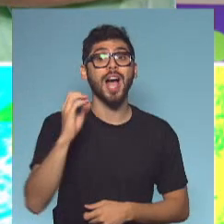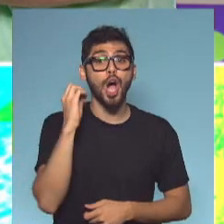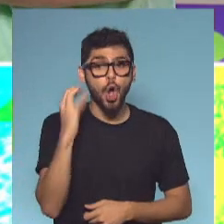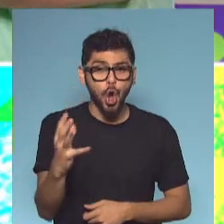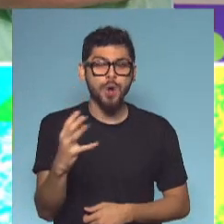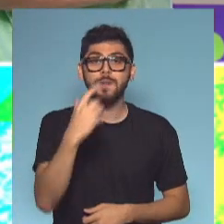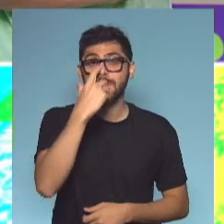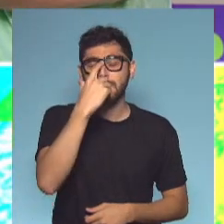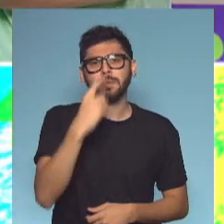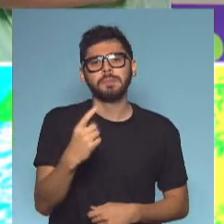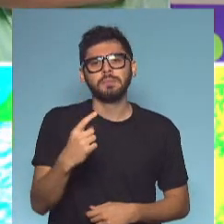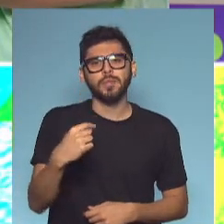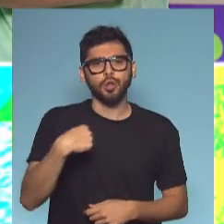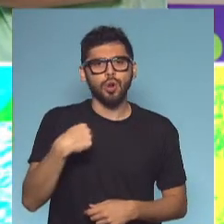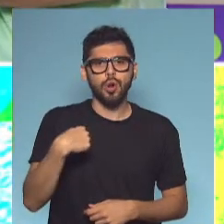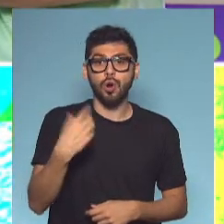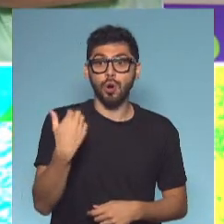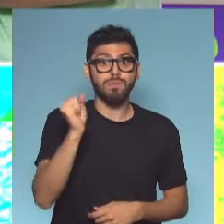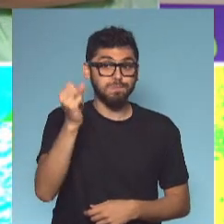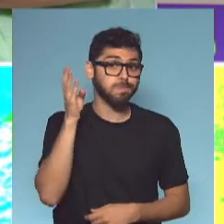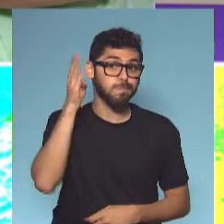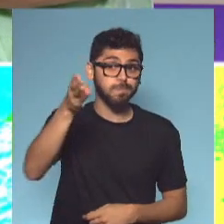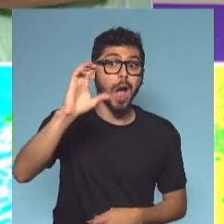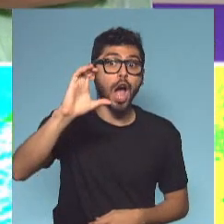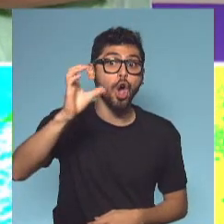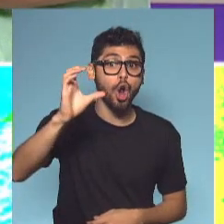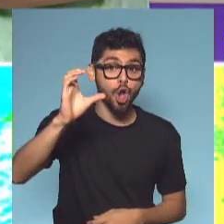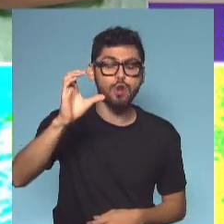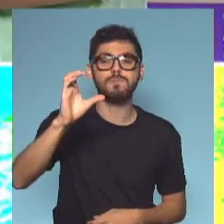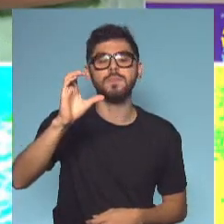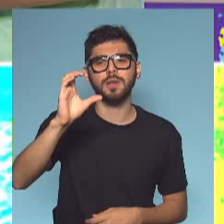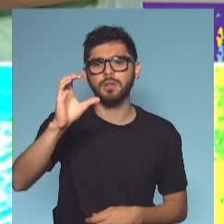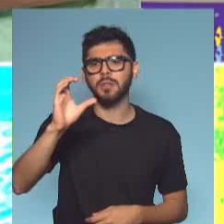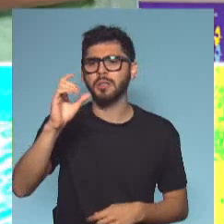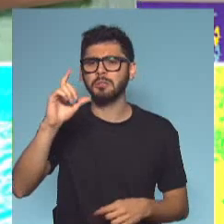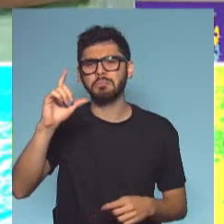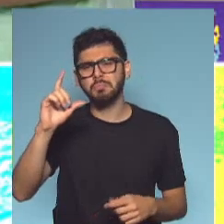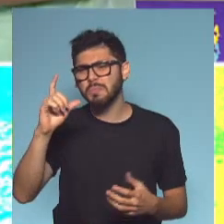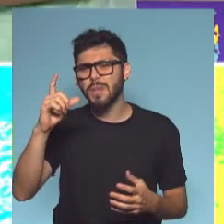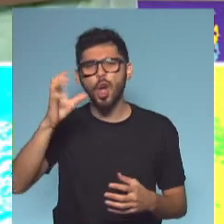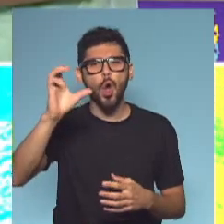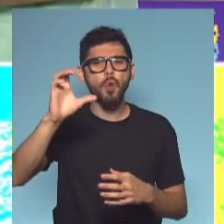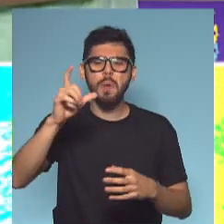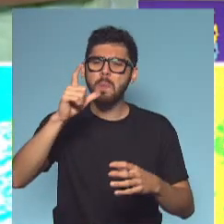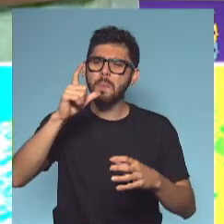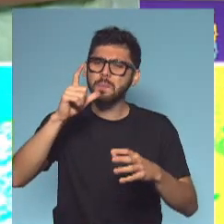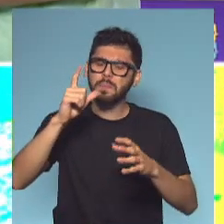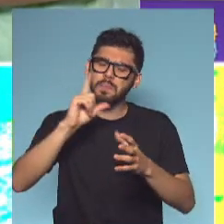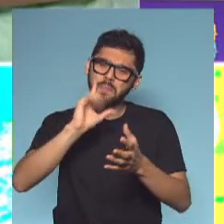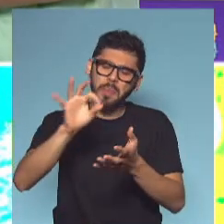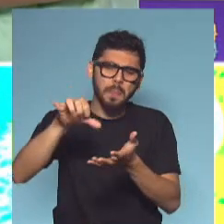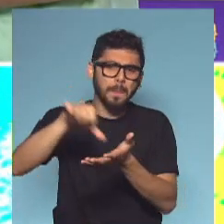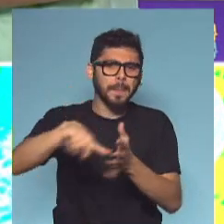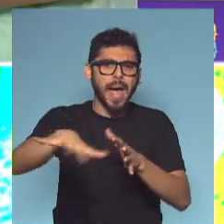quiero destacar, estuve en Colombia, tuve el placer de visitar el país y es como que Colombia siempre fue un país muy despierto, digamos, muy luchador